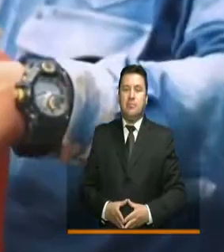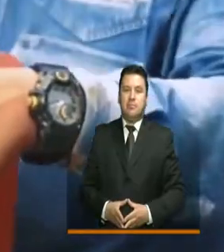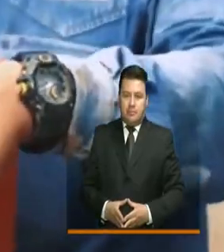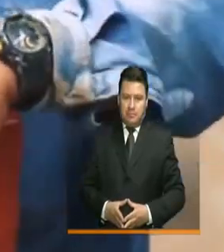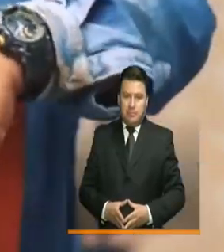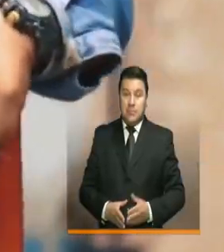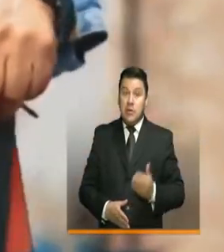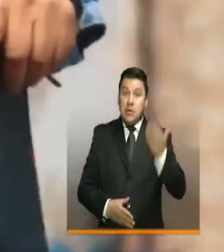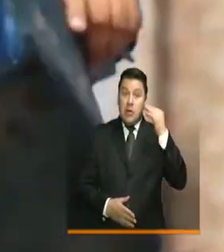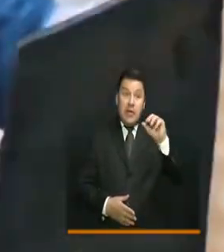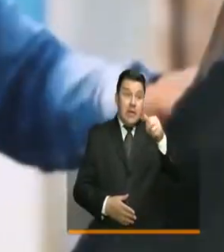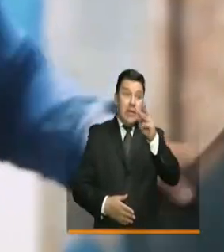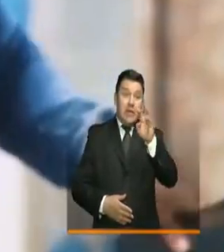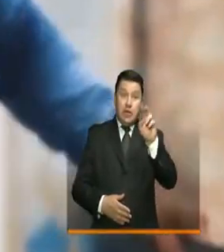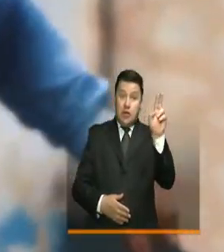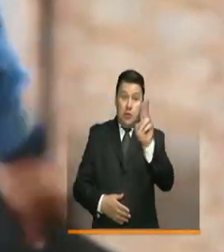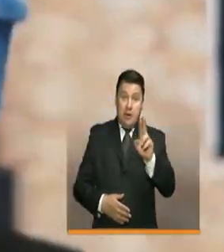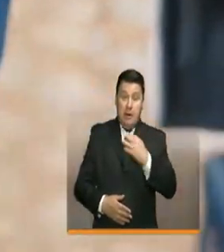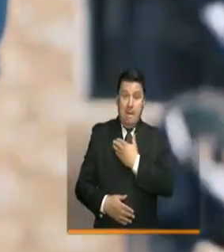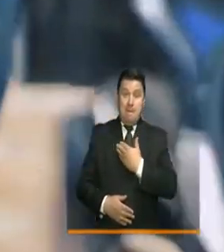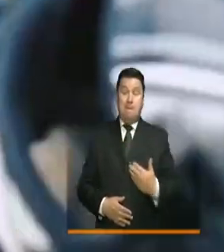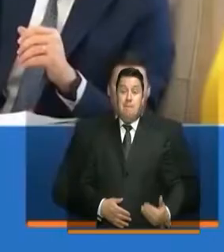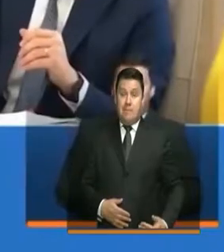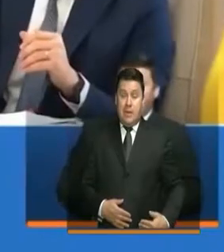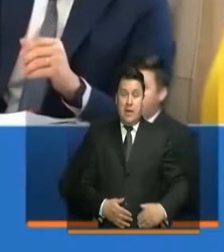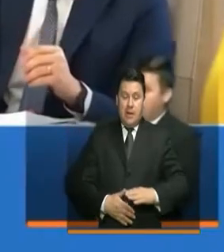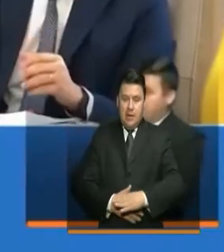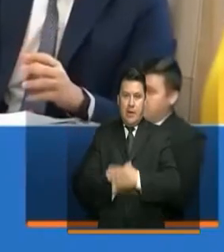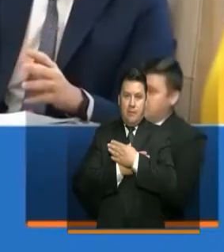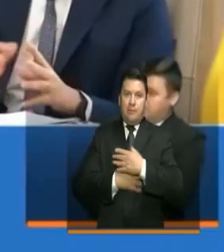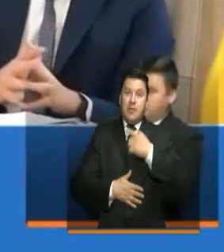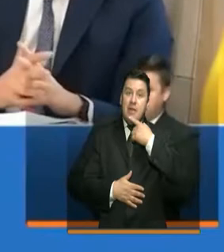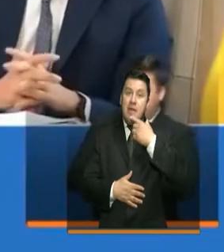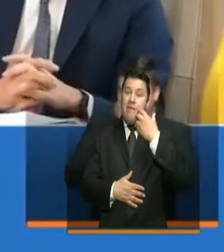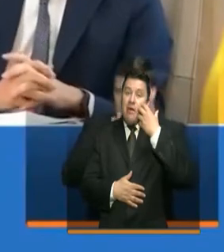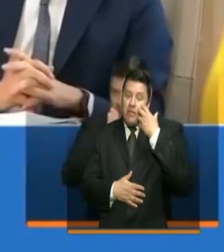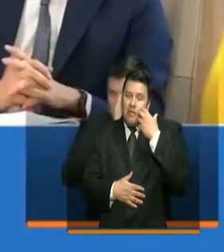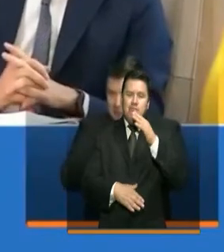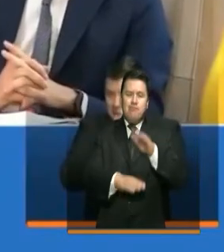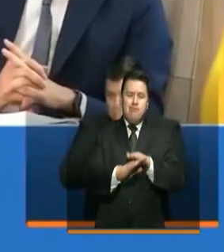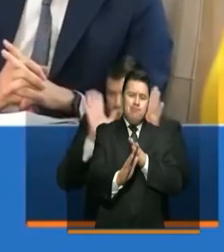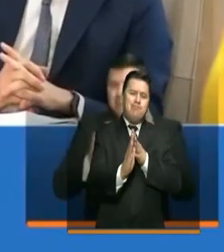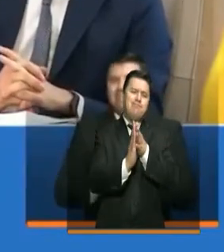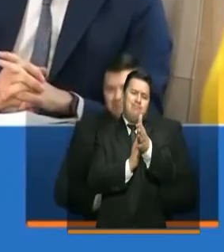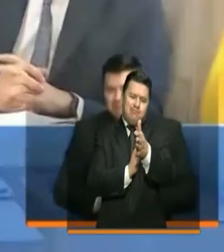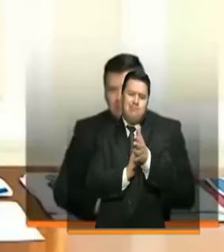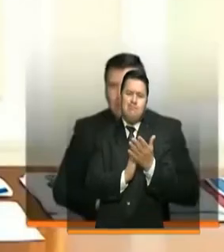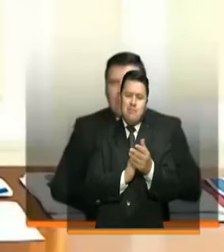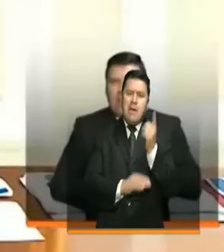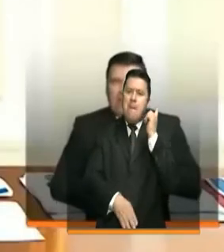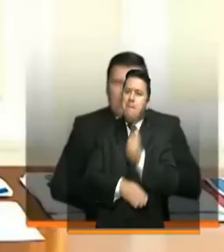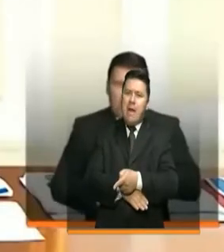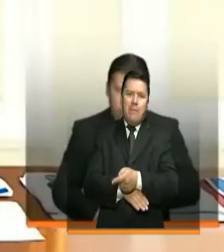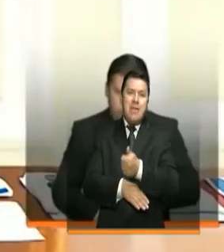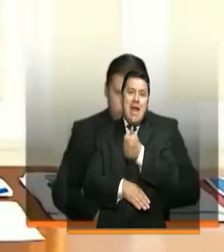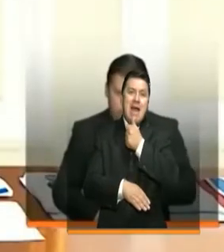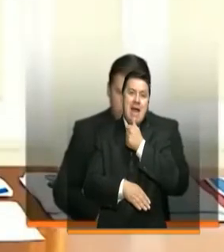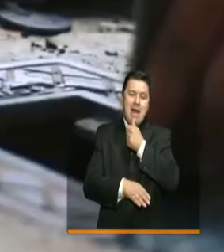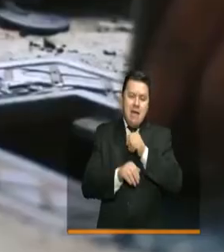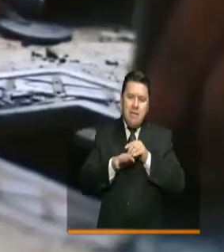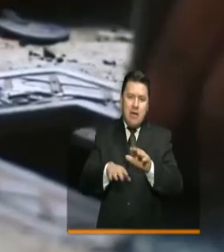El pasado 18 de marzo, el presidente de la República, Iván Duque, anunció que se reconectaría el servicio de acueducto